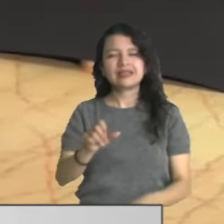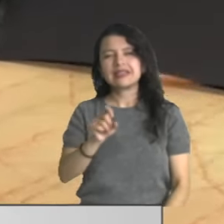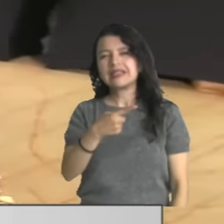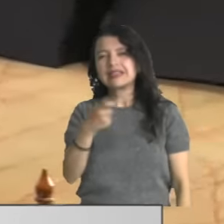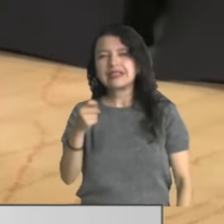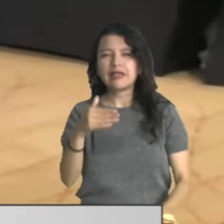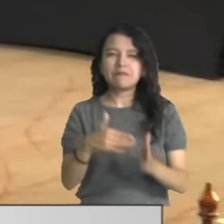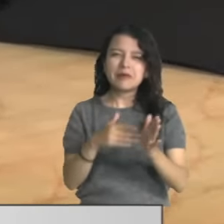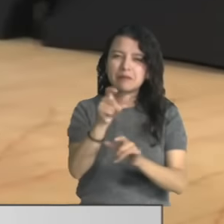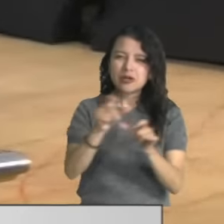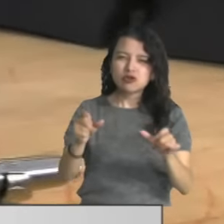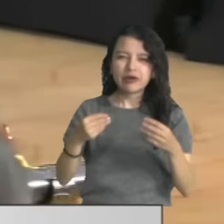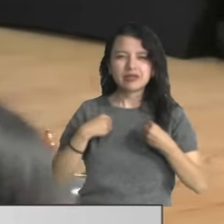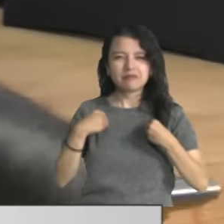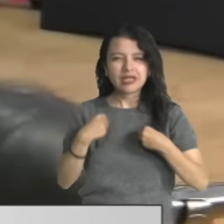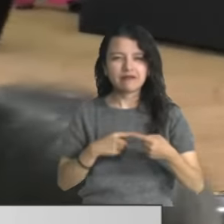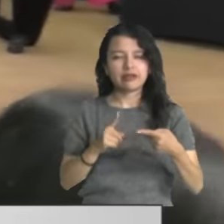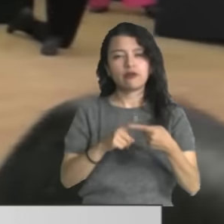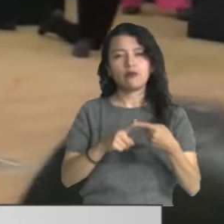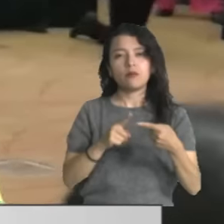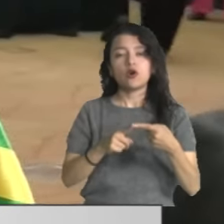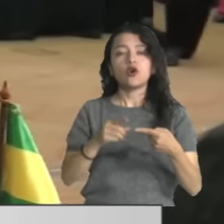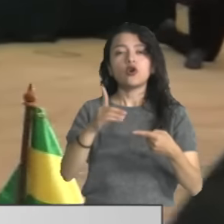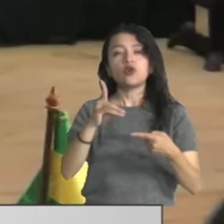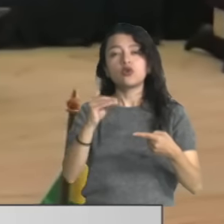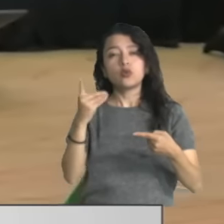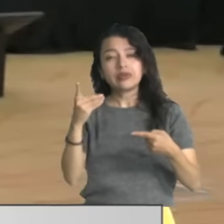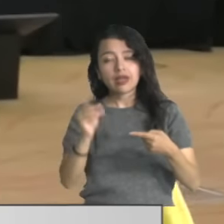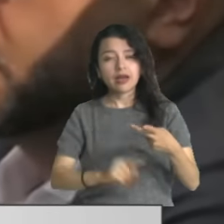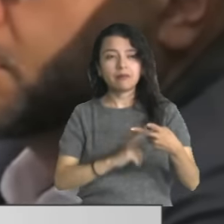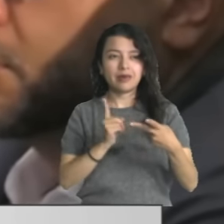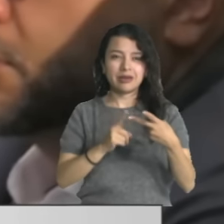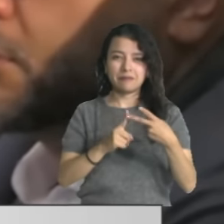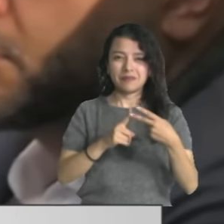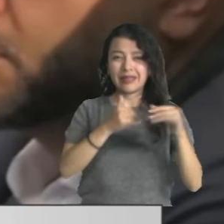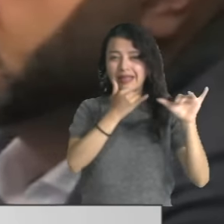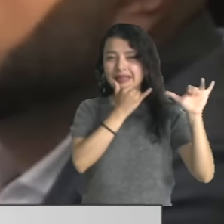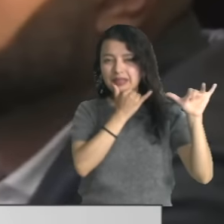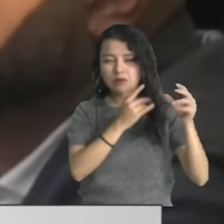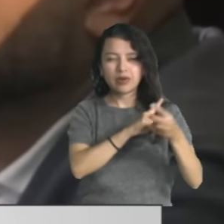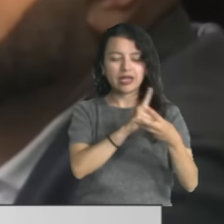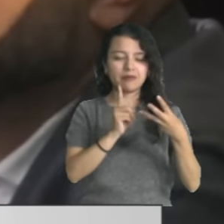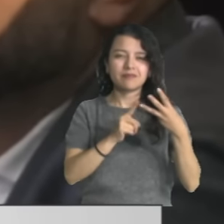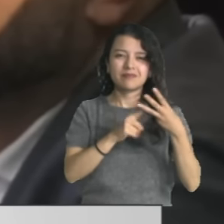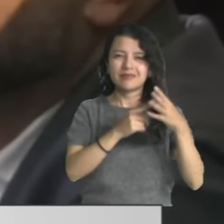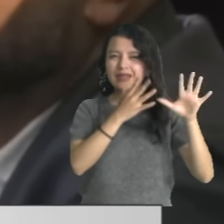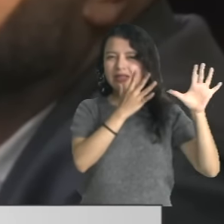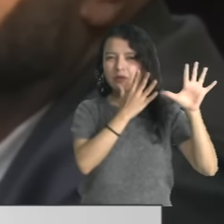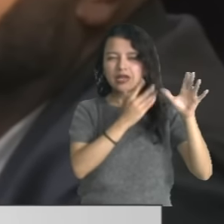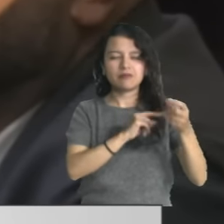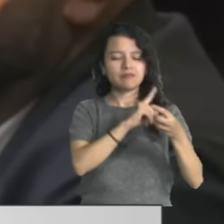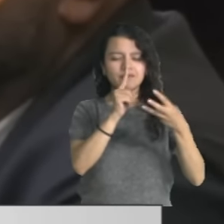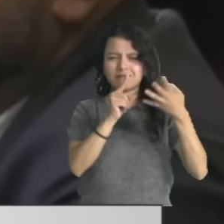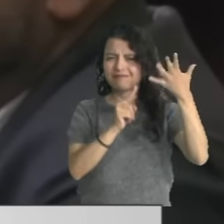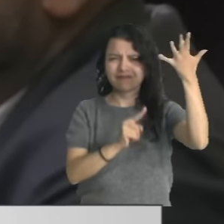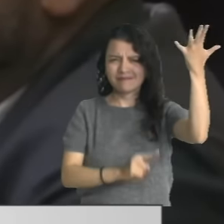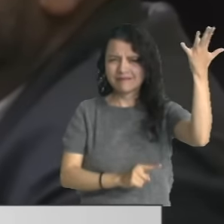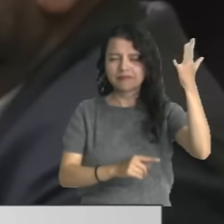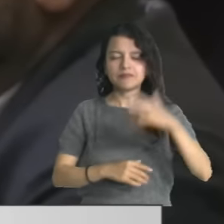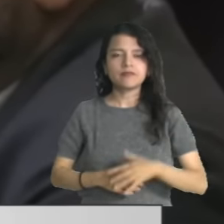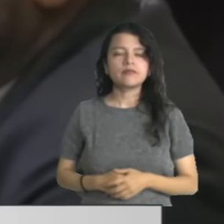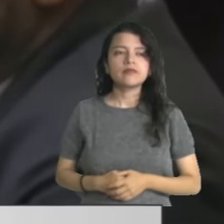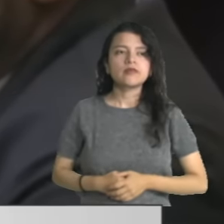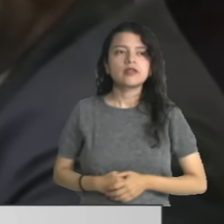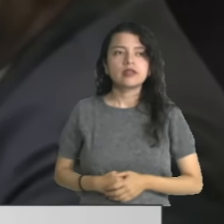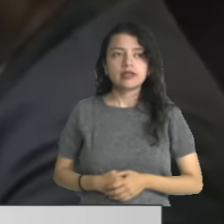Duitama, Girardot, Itagüí, Soledad, entre otras. Ha dicho el ministro que entra en evaluación el cese al fuego con las disidencias que